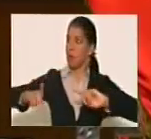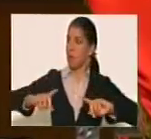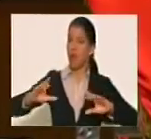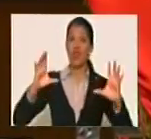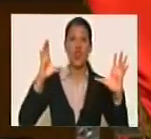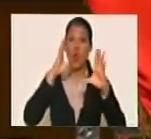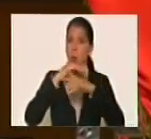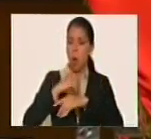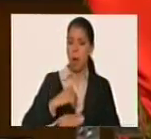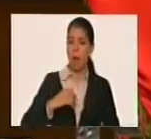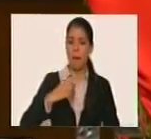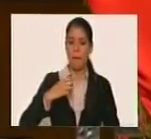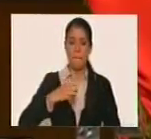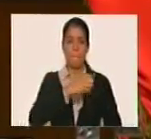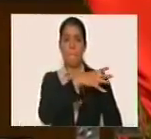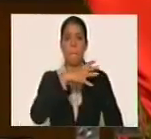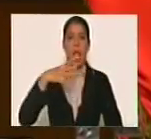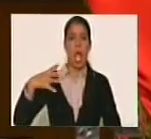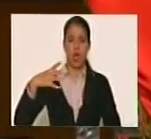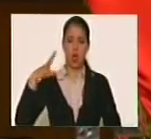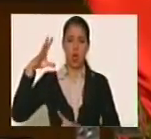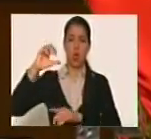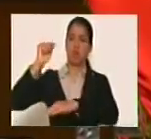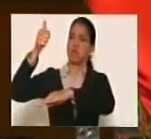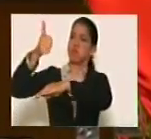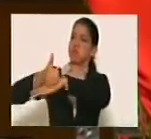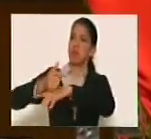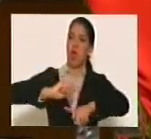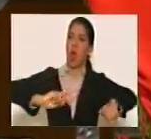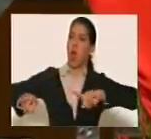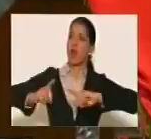de que el blanco manda al negro, no, no, no, camarada.